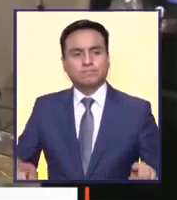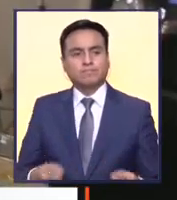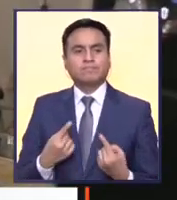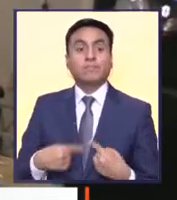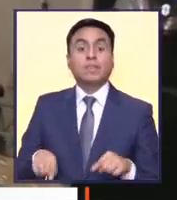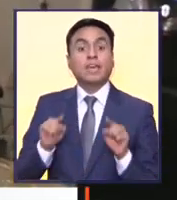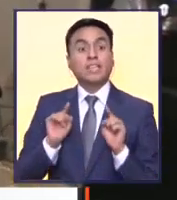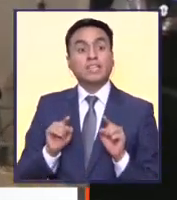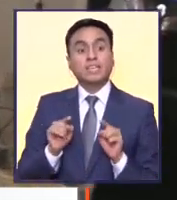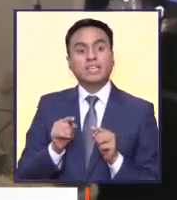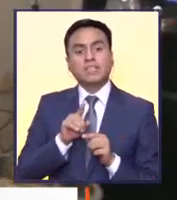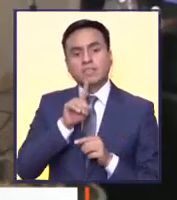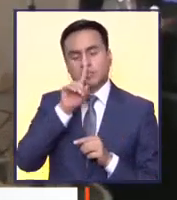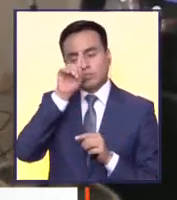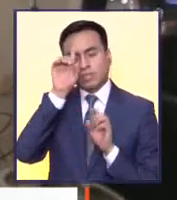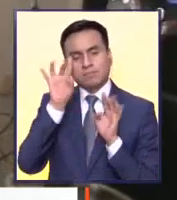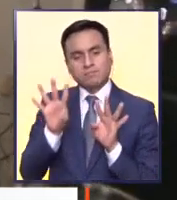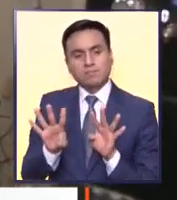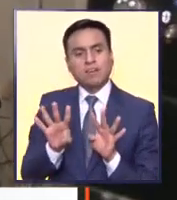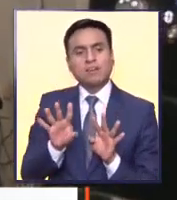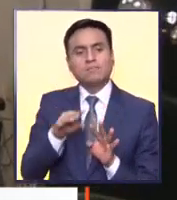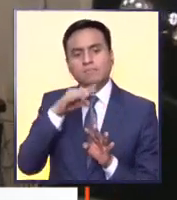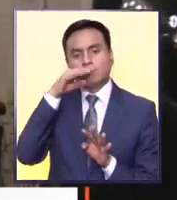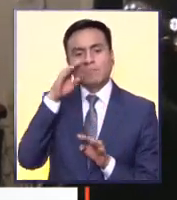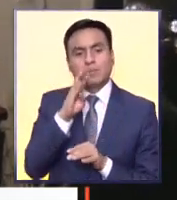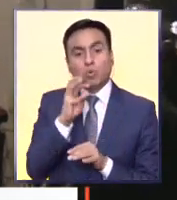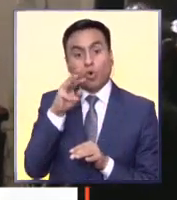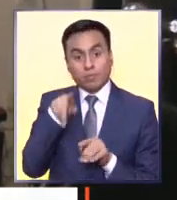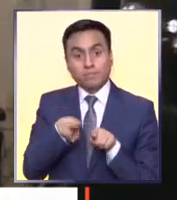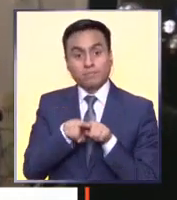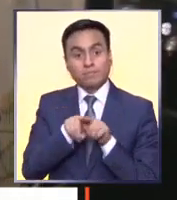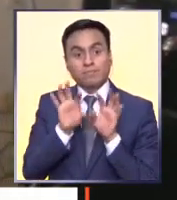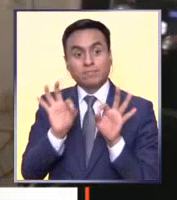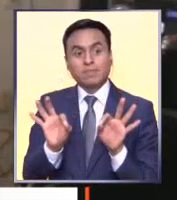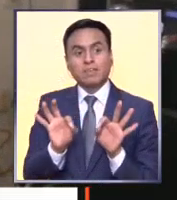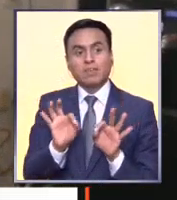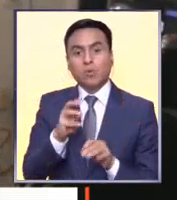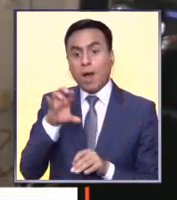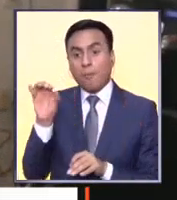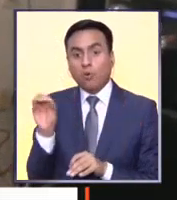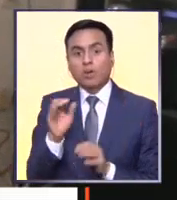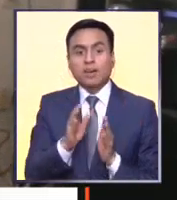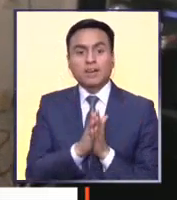Con este tradicional y aromático vermú, les quiero decir que a Guapo y Café